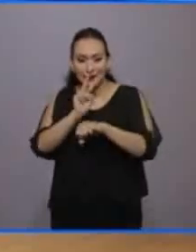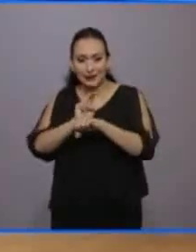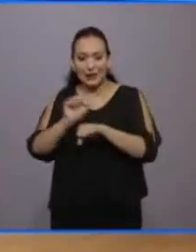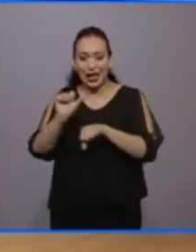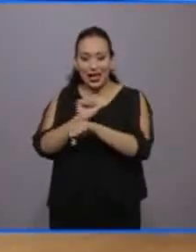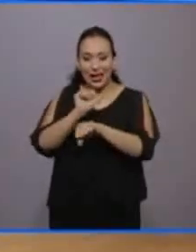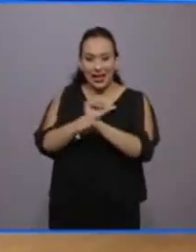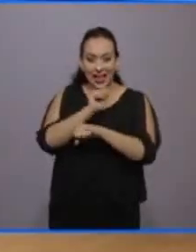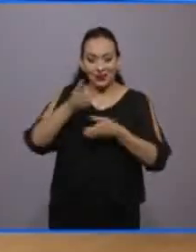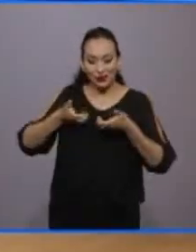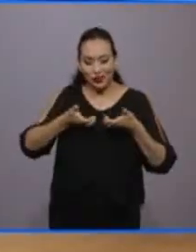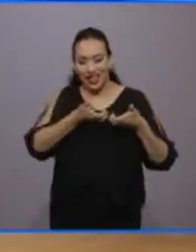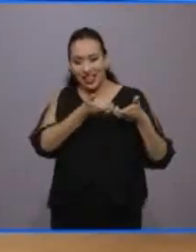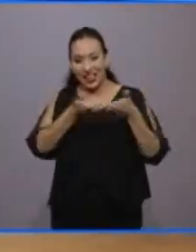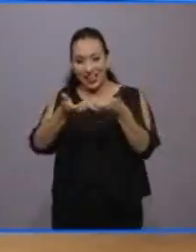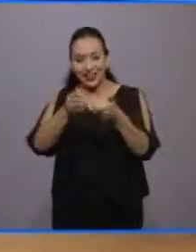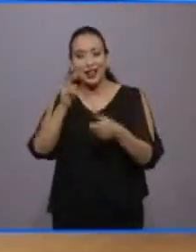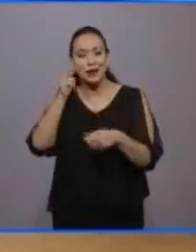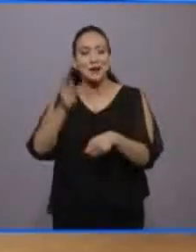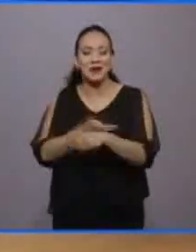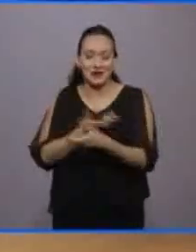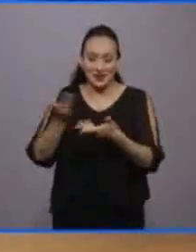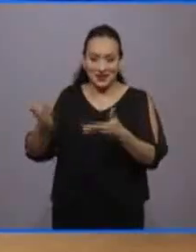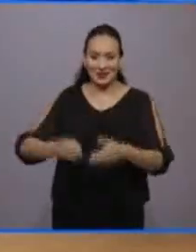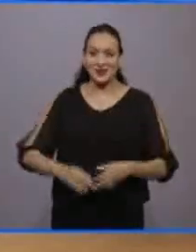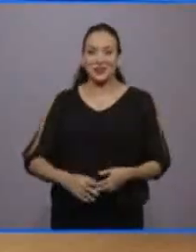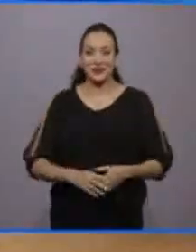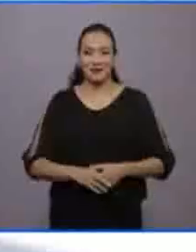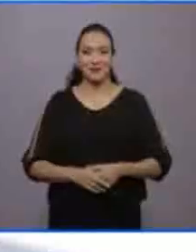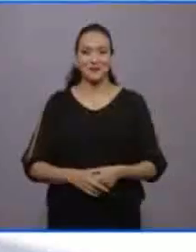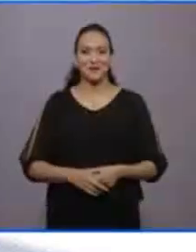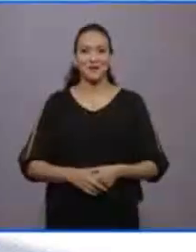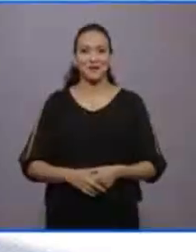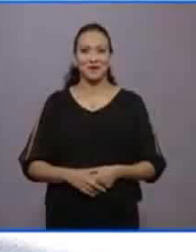2025. Muy buenas tardes, Juan Carlos. Adelante con tu reporte.